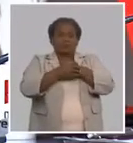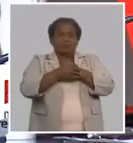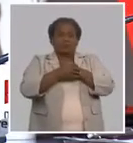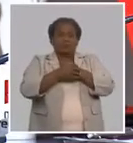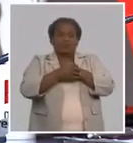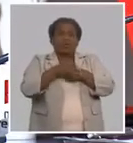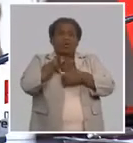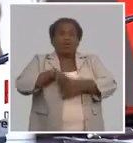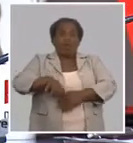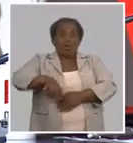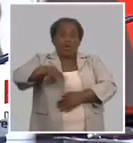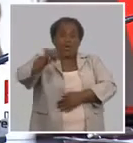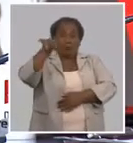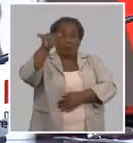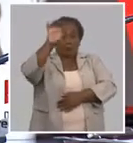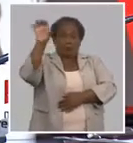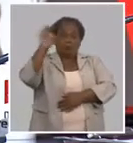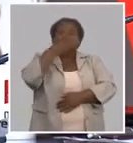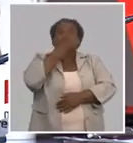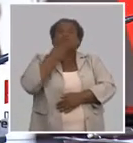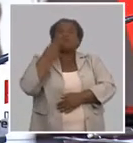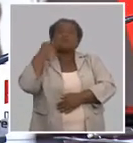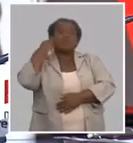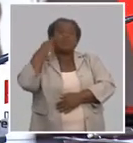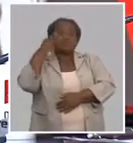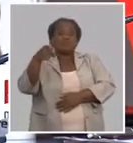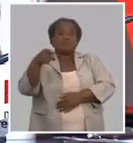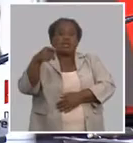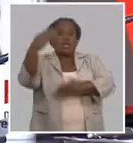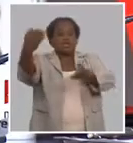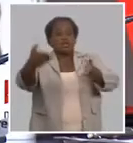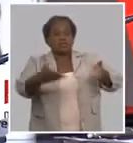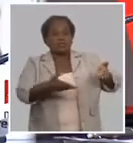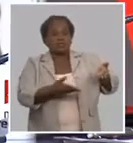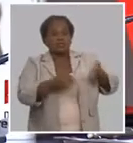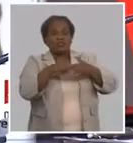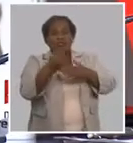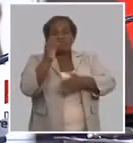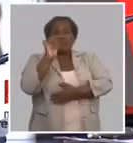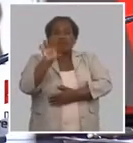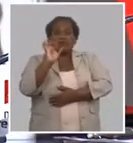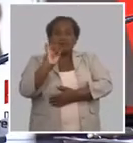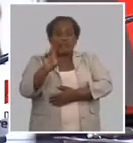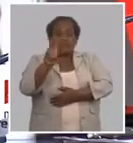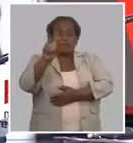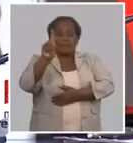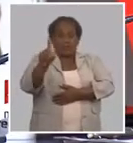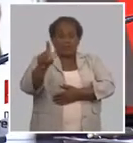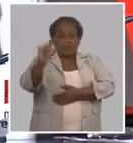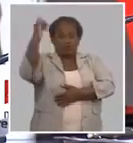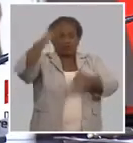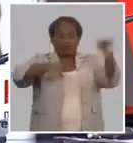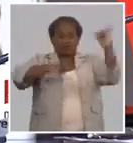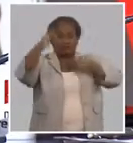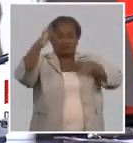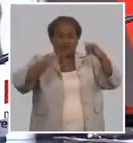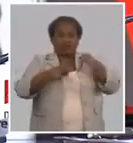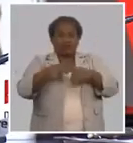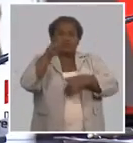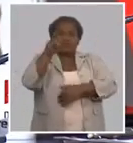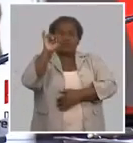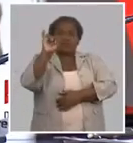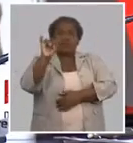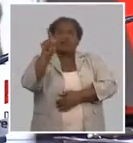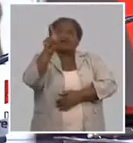el aeropuerto josé martí ha recibido el día 15 21 operaciones el día 16